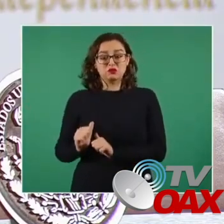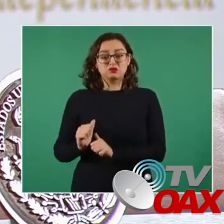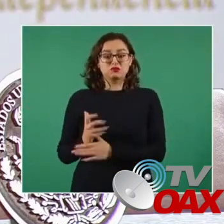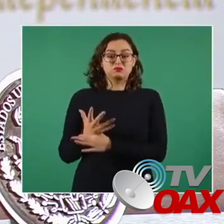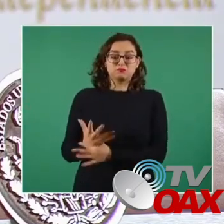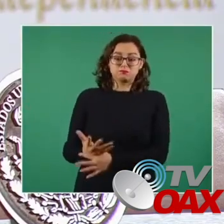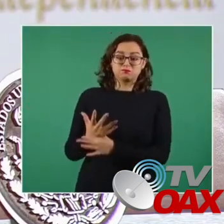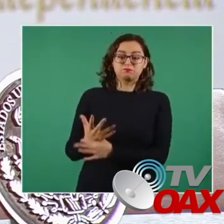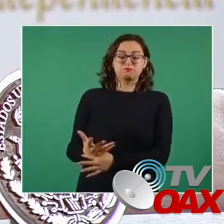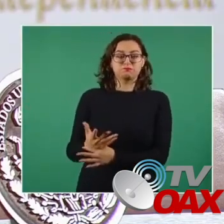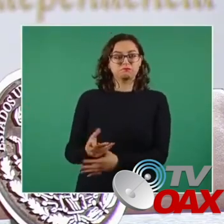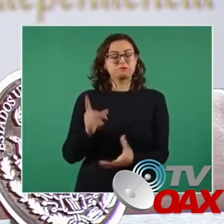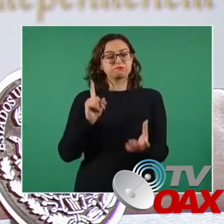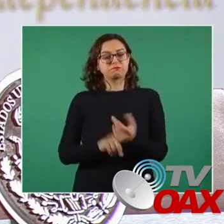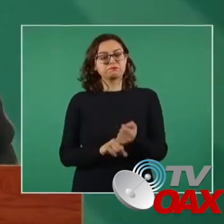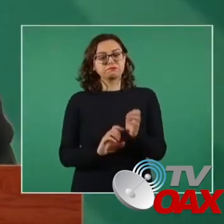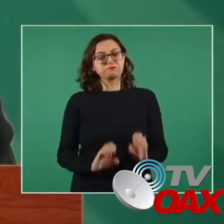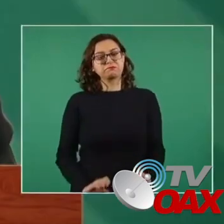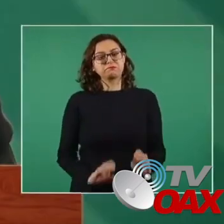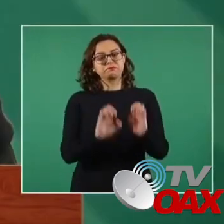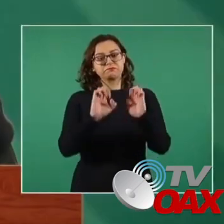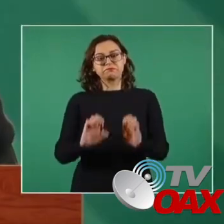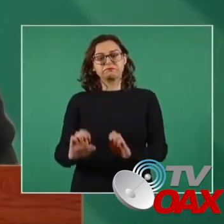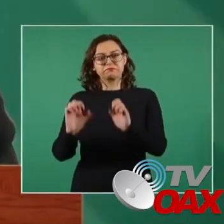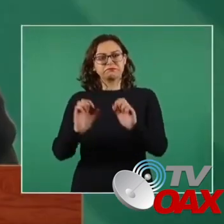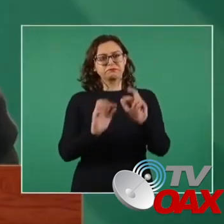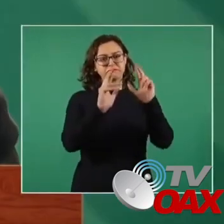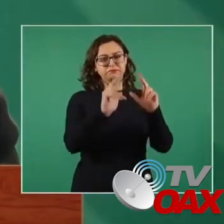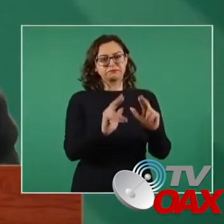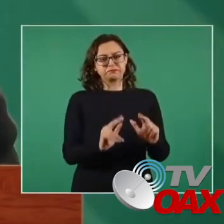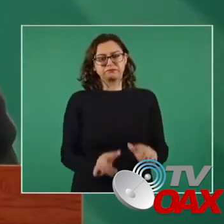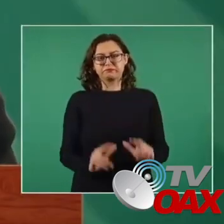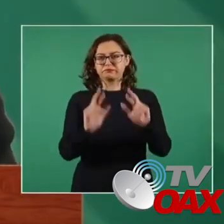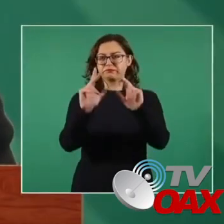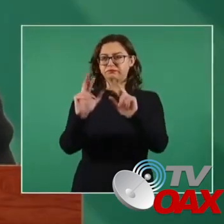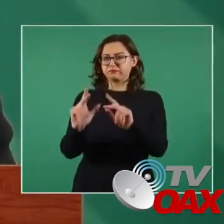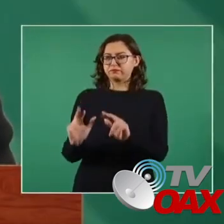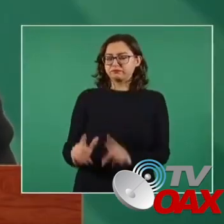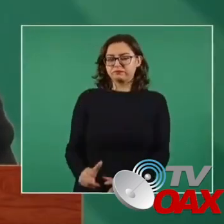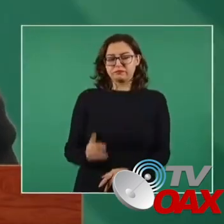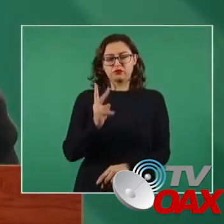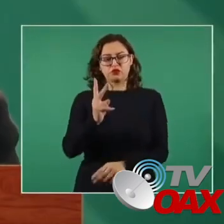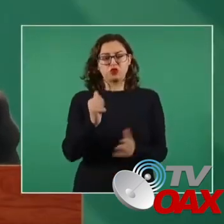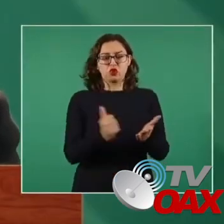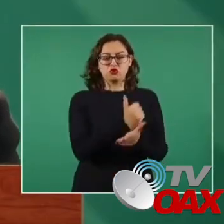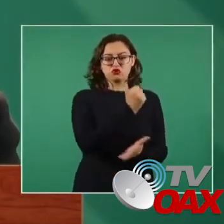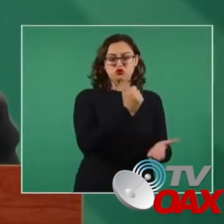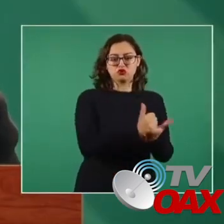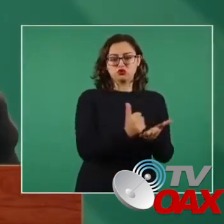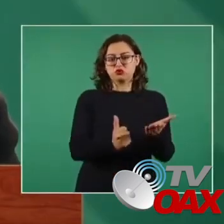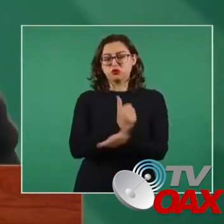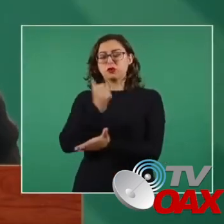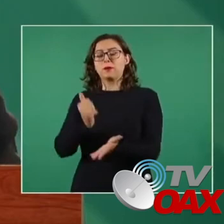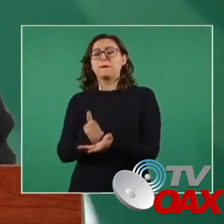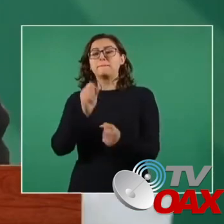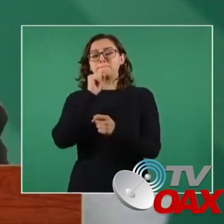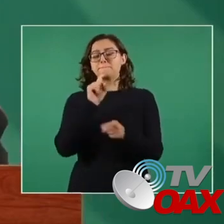daños estructurales en las ciudades de Jeremy y Les Calles, además de Puerto